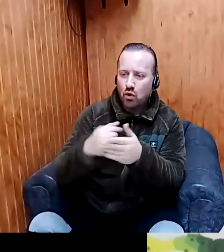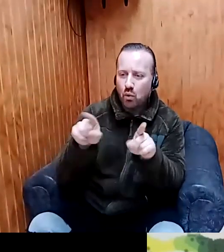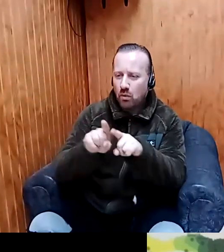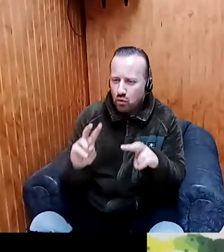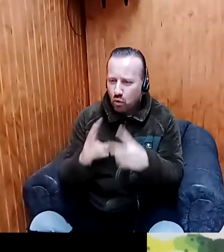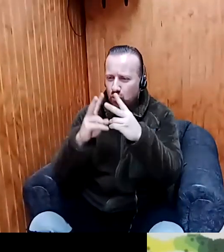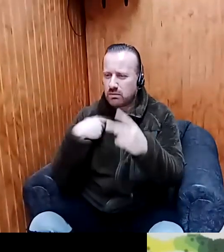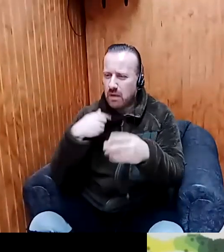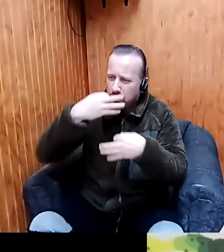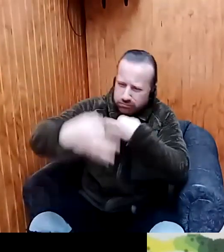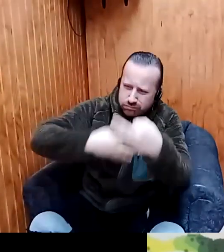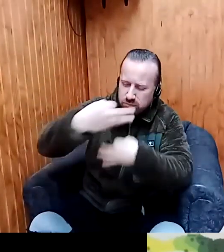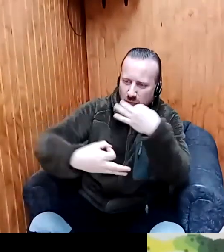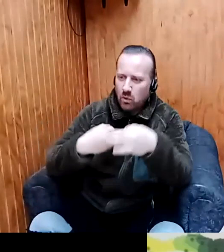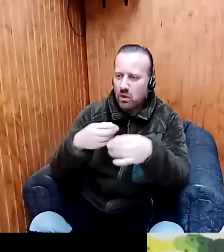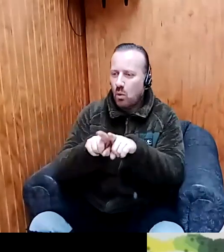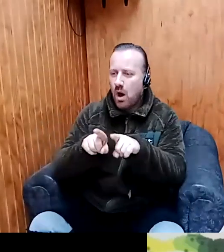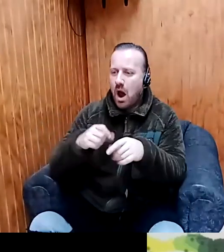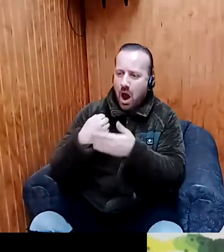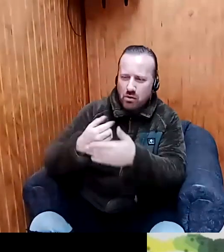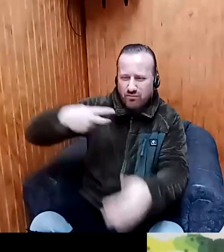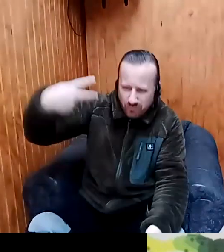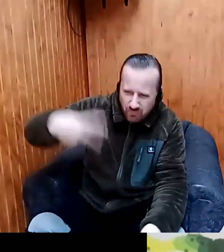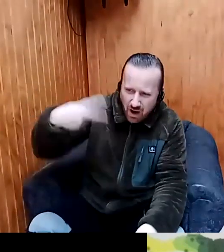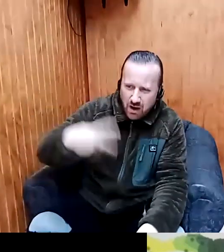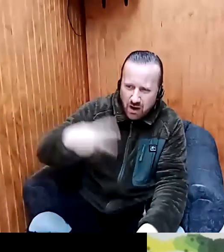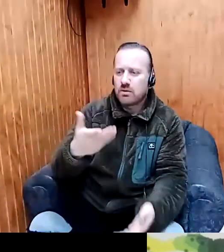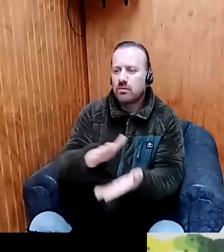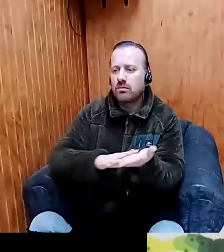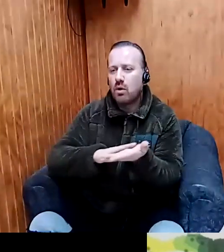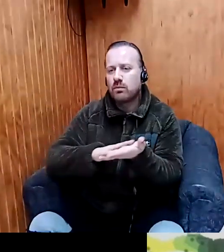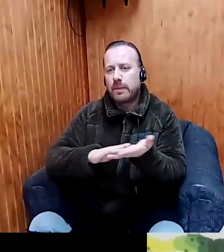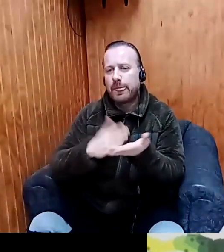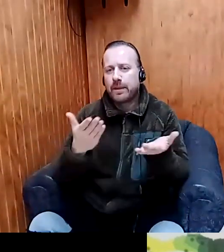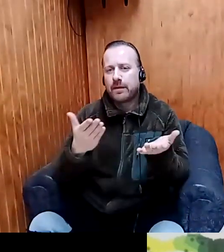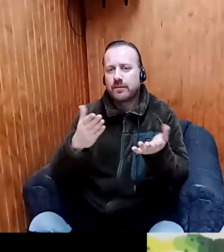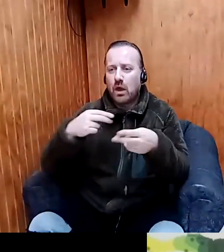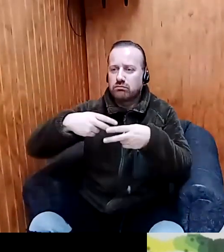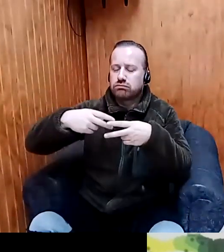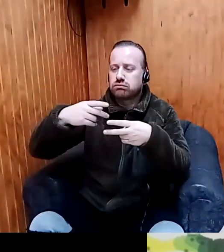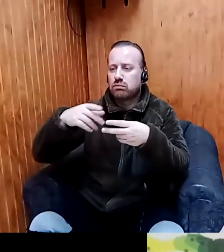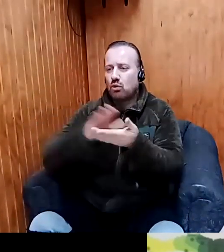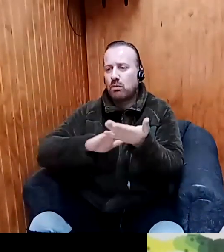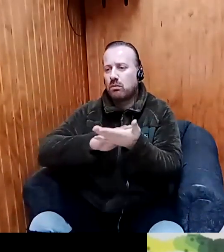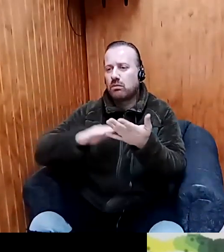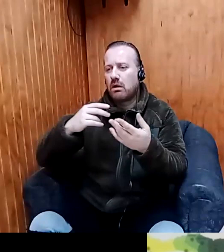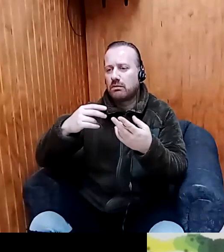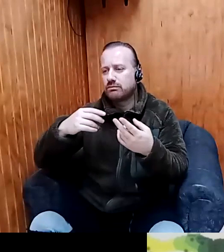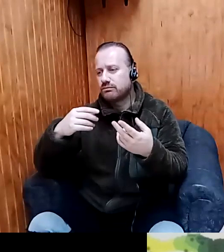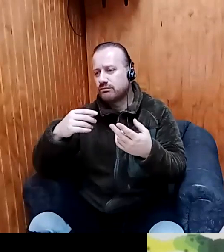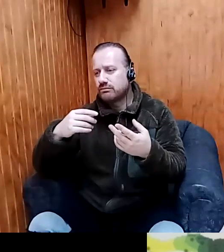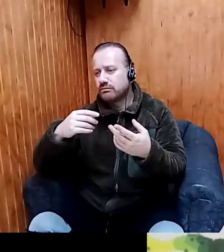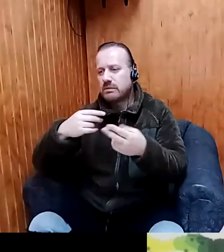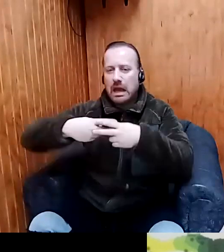que les ayude a valorar si lo que les dice, por ejemplo, es una campaña publicitaria, es veraz o no, lo que